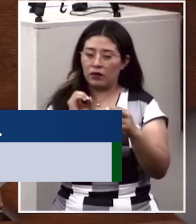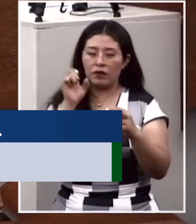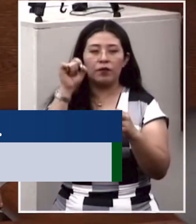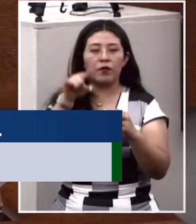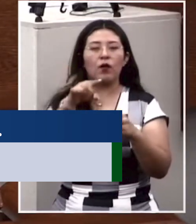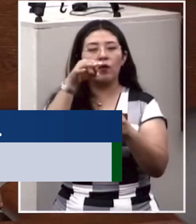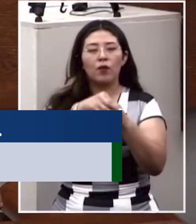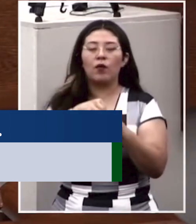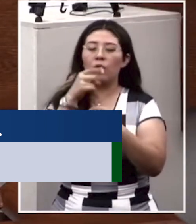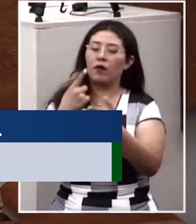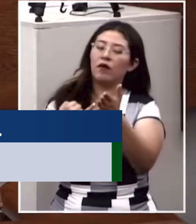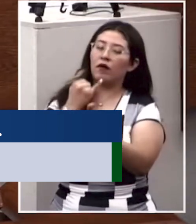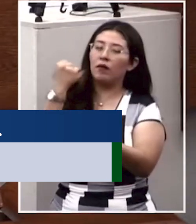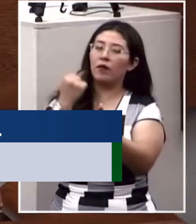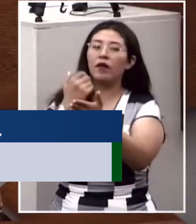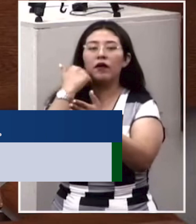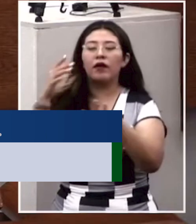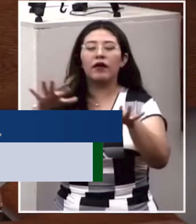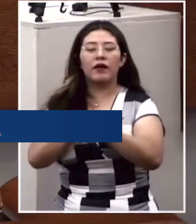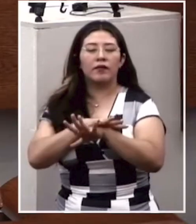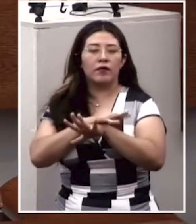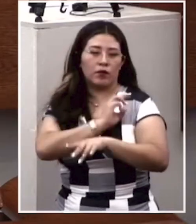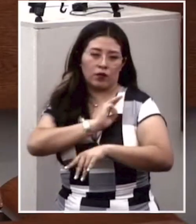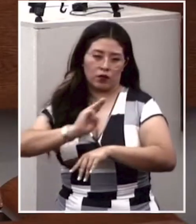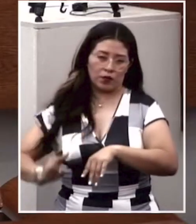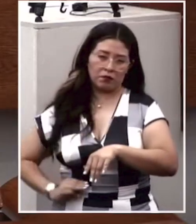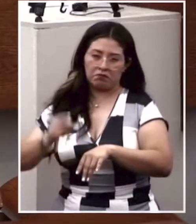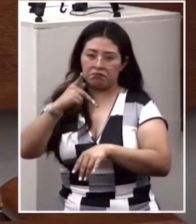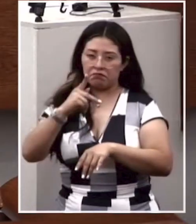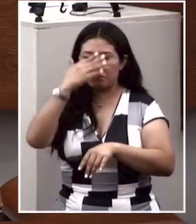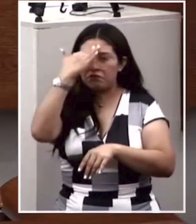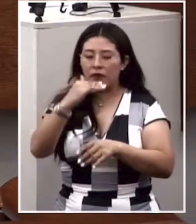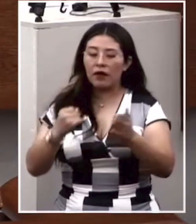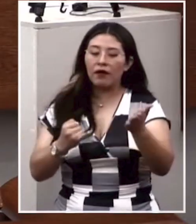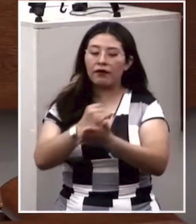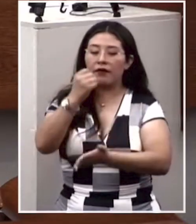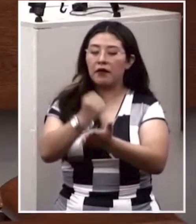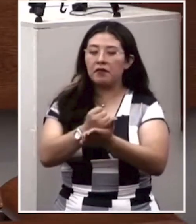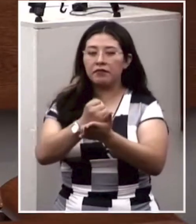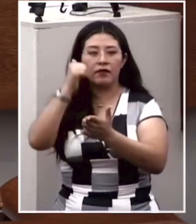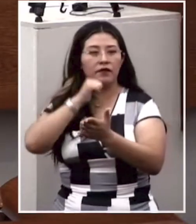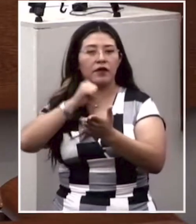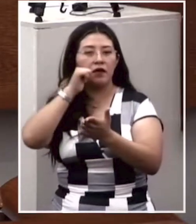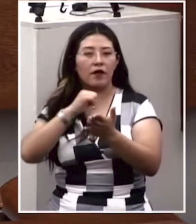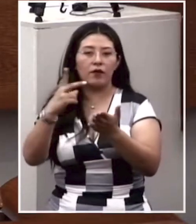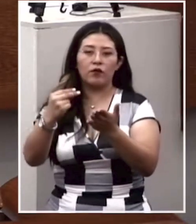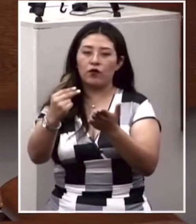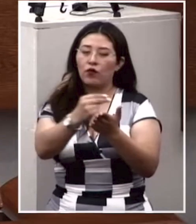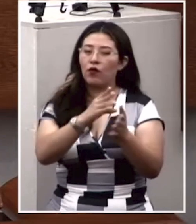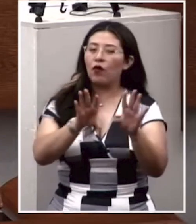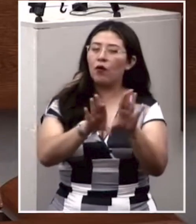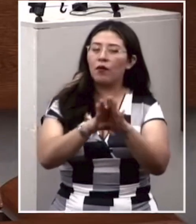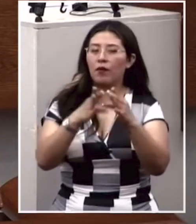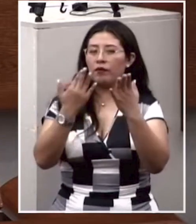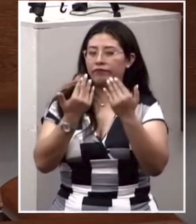misma soberanía un dictamen que pretendía convertirlo municipio pero que a todas luces fue un dictamen que no fue bien